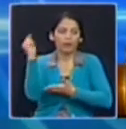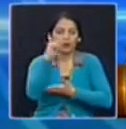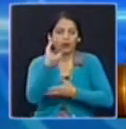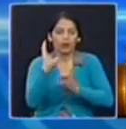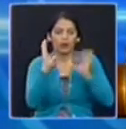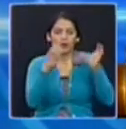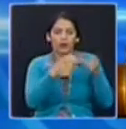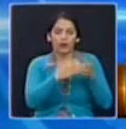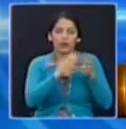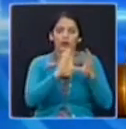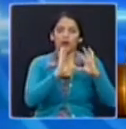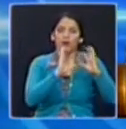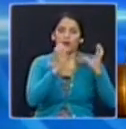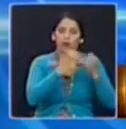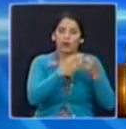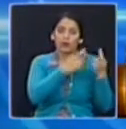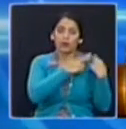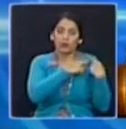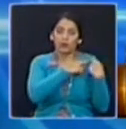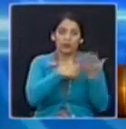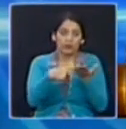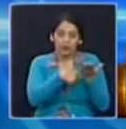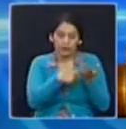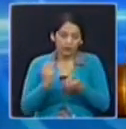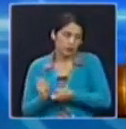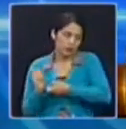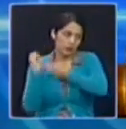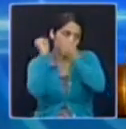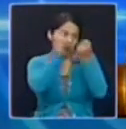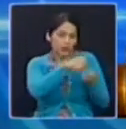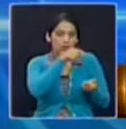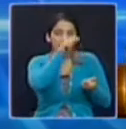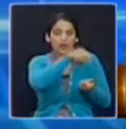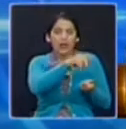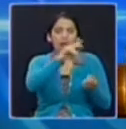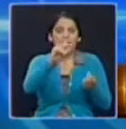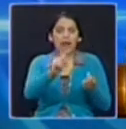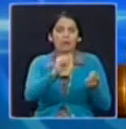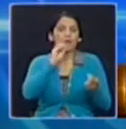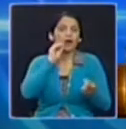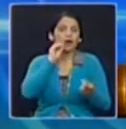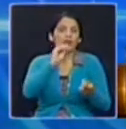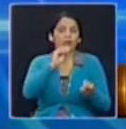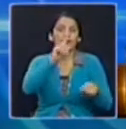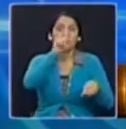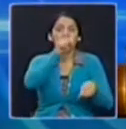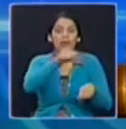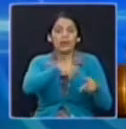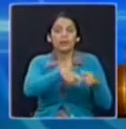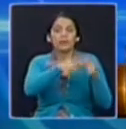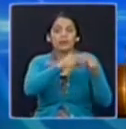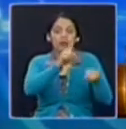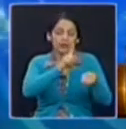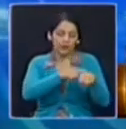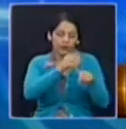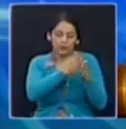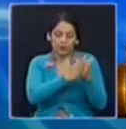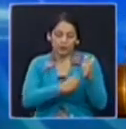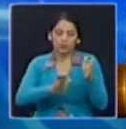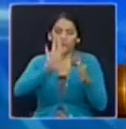para tomar conocimiento. A partir de ese momento tenemos 5 días para hacer el proceso